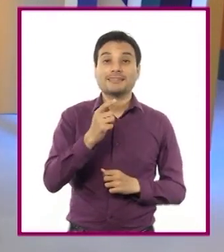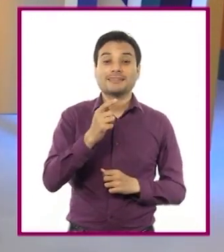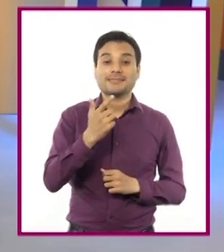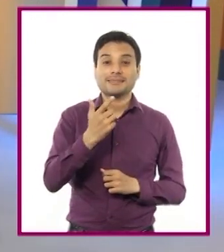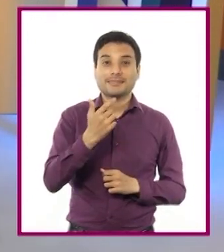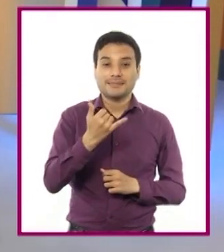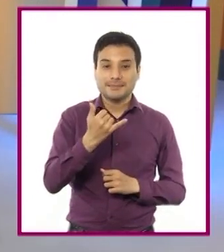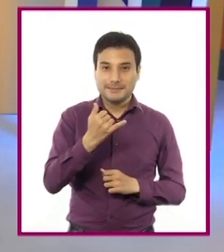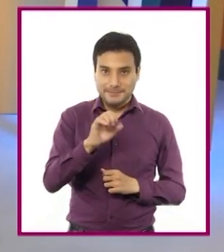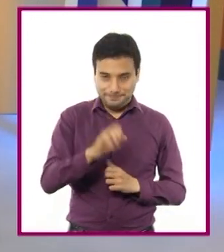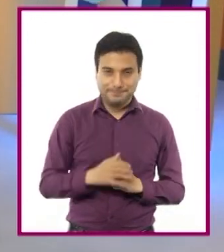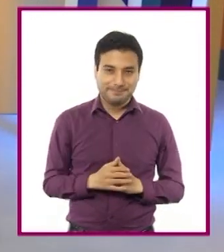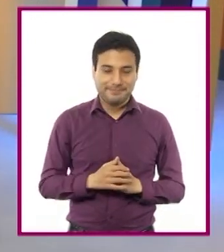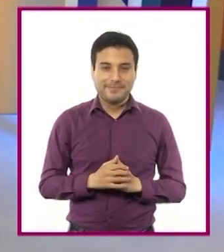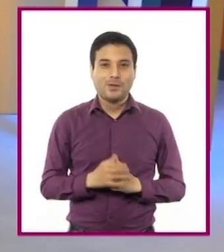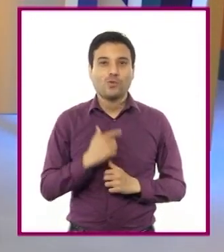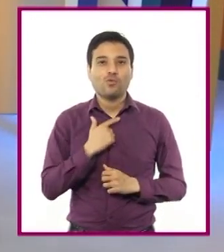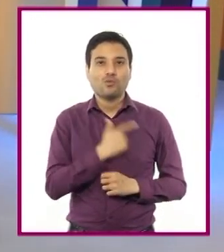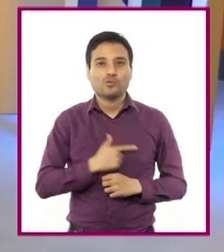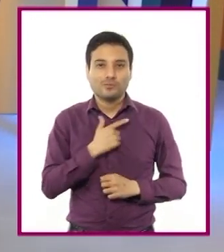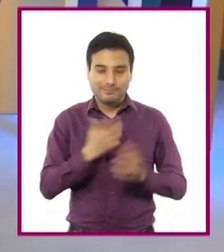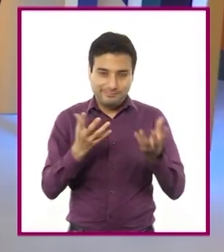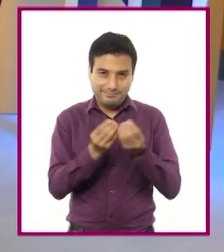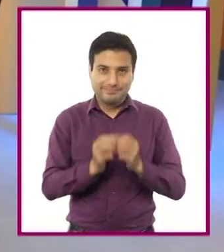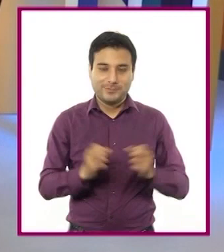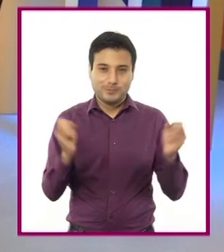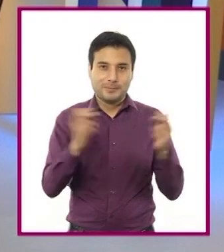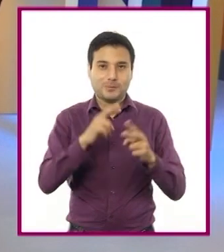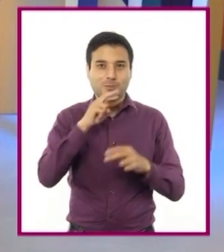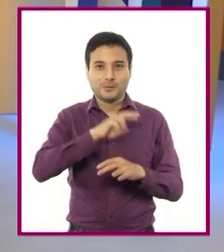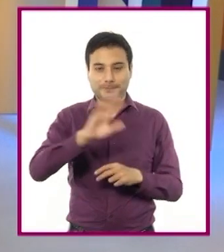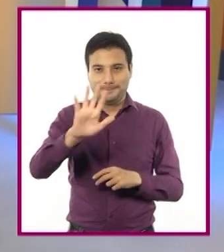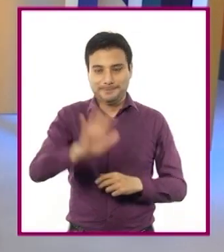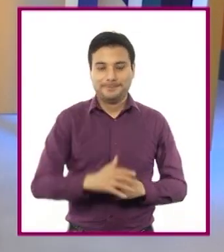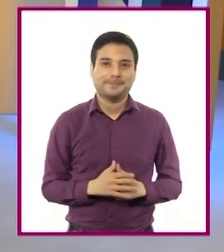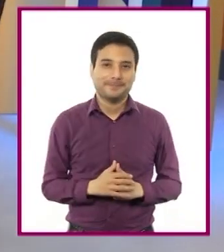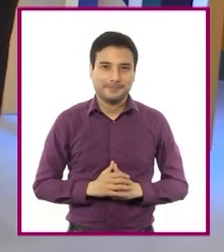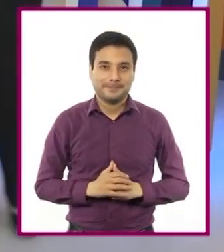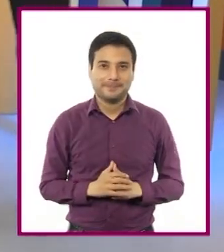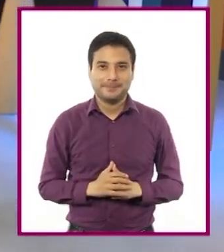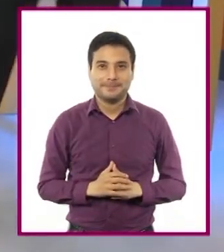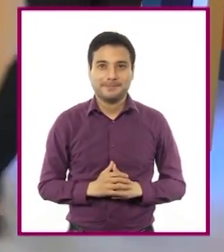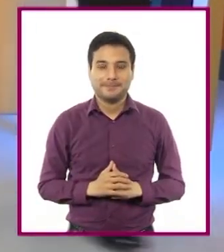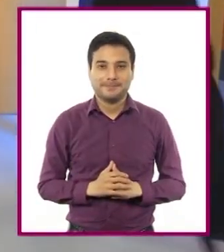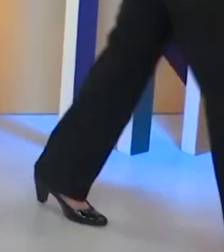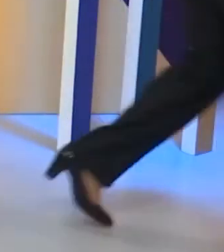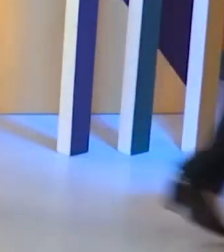también fue un gusto aprender juntos. Hasta la próxima. Nos vemos.